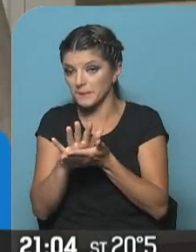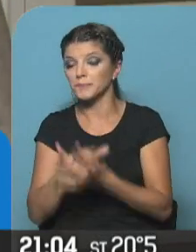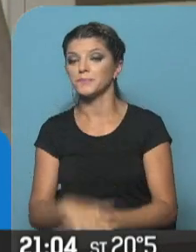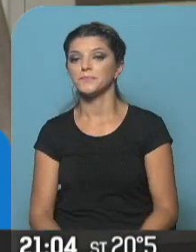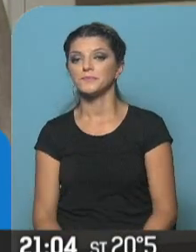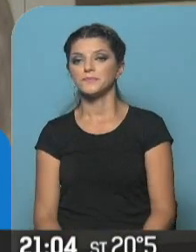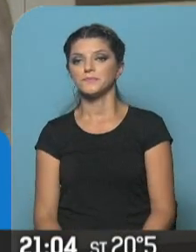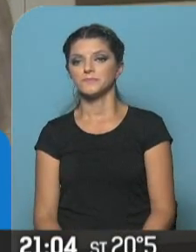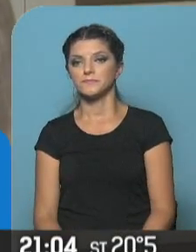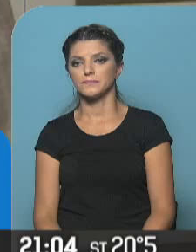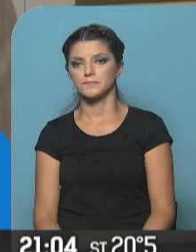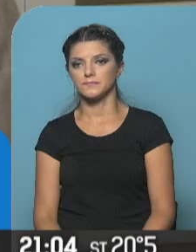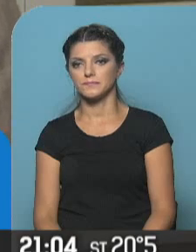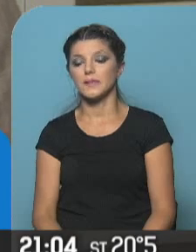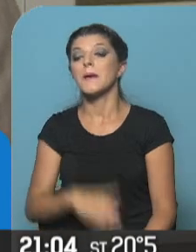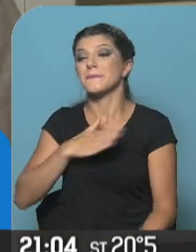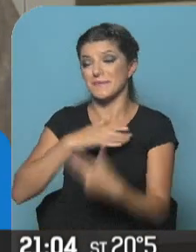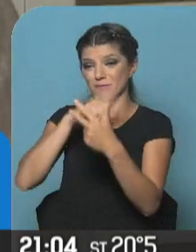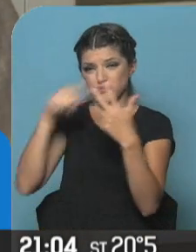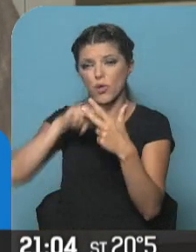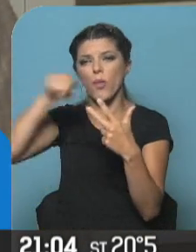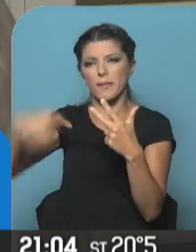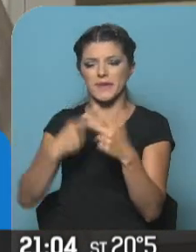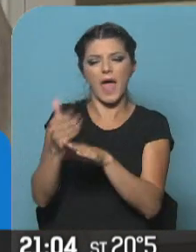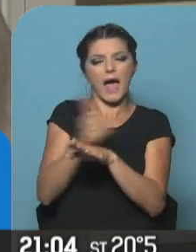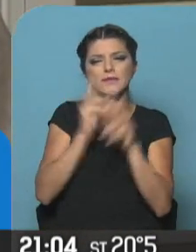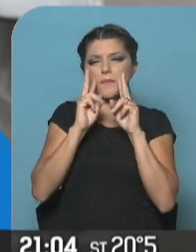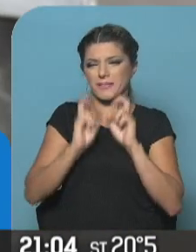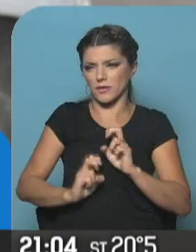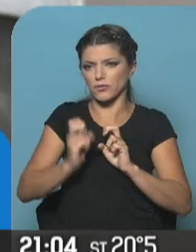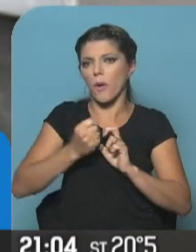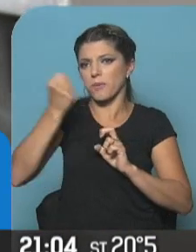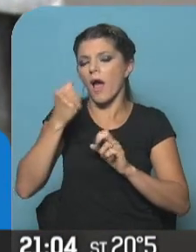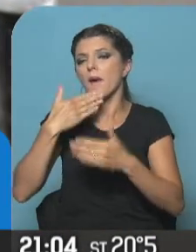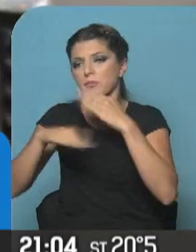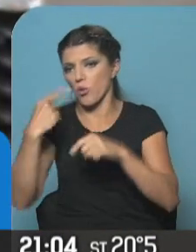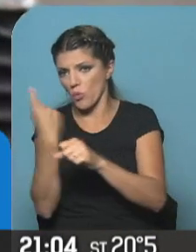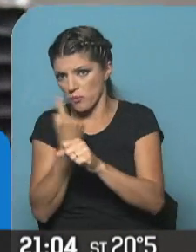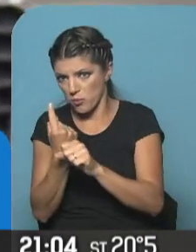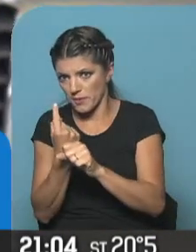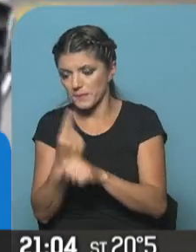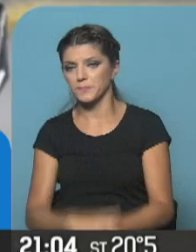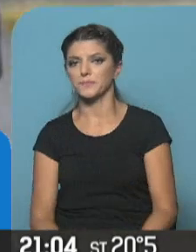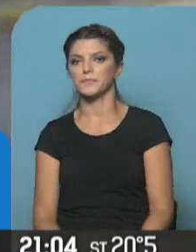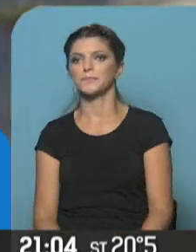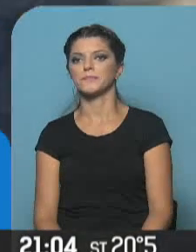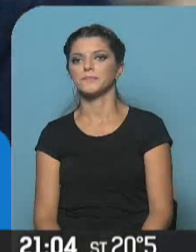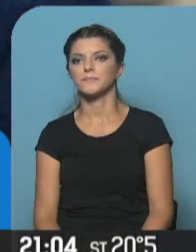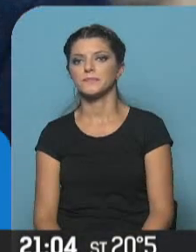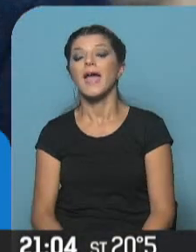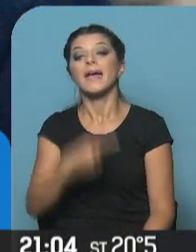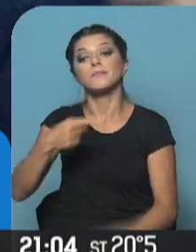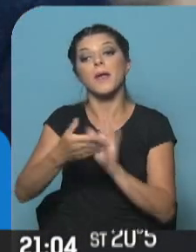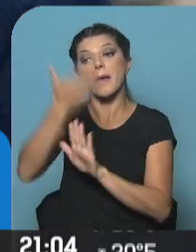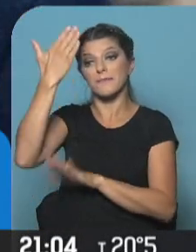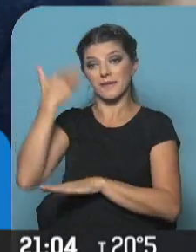un desmembramiento o algo que surge con motivo de la investigación por enriquecimiento ilícito. La semana pasada, el fiscal Jorge Dilelo había